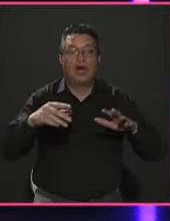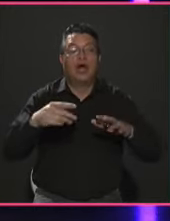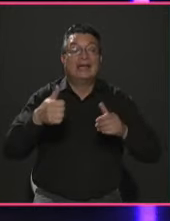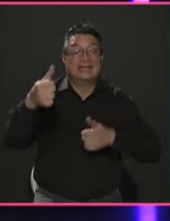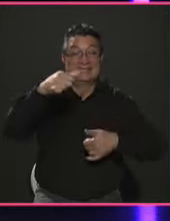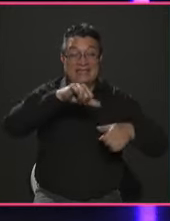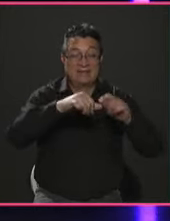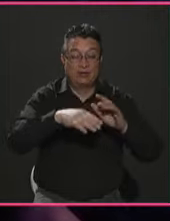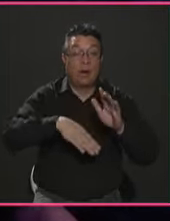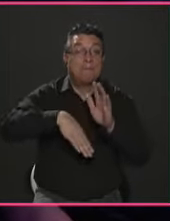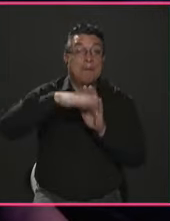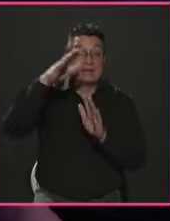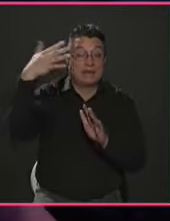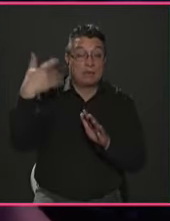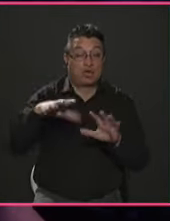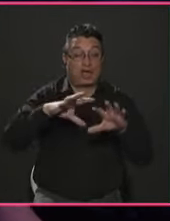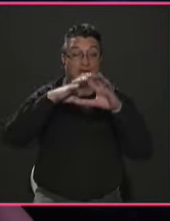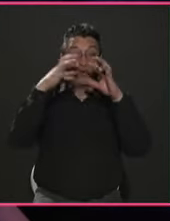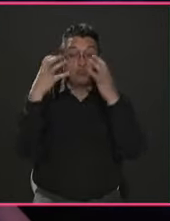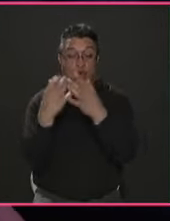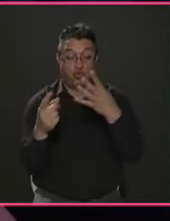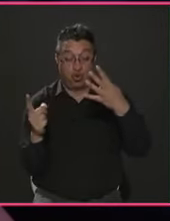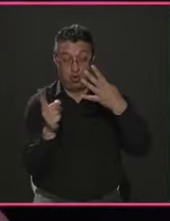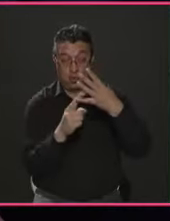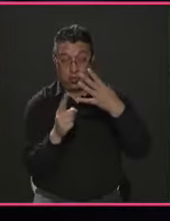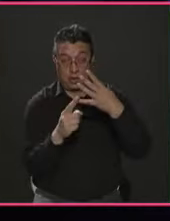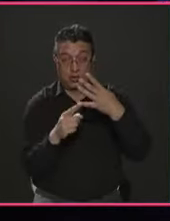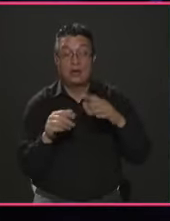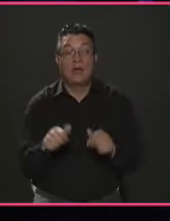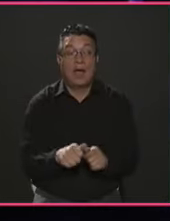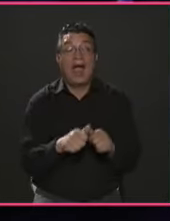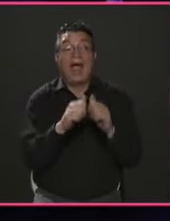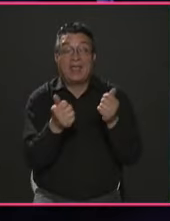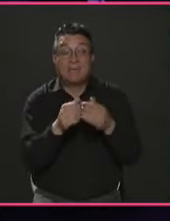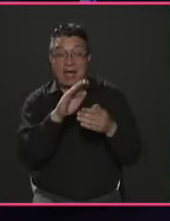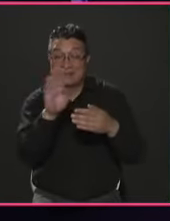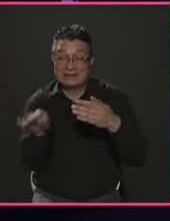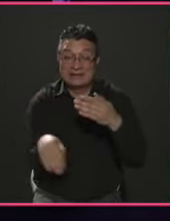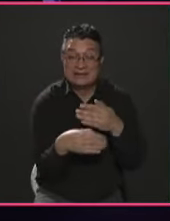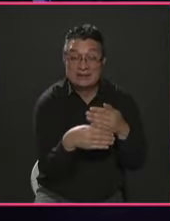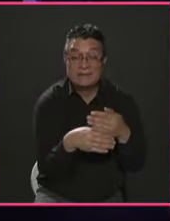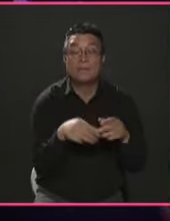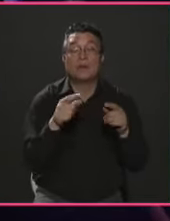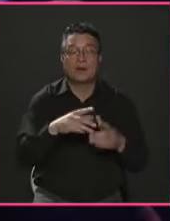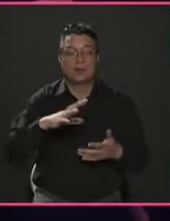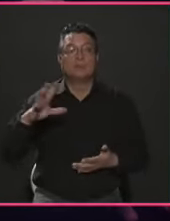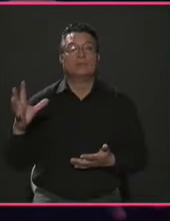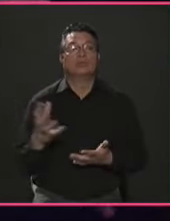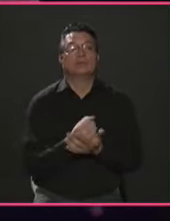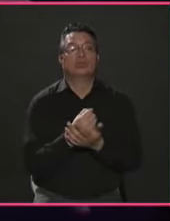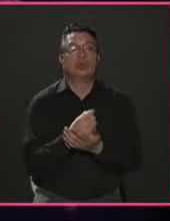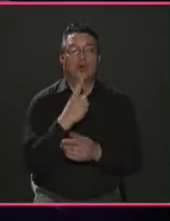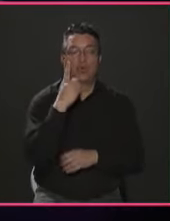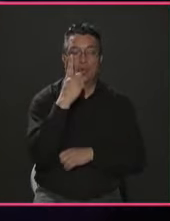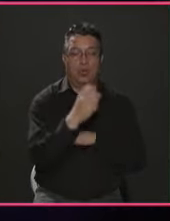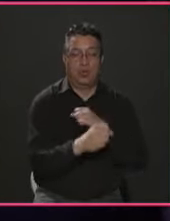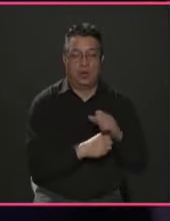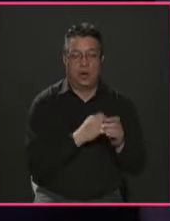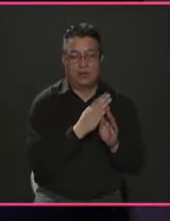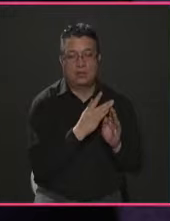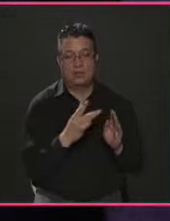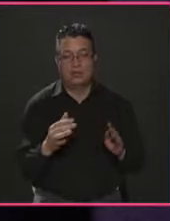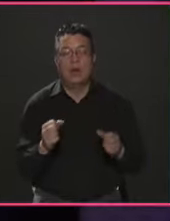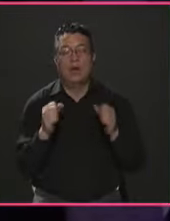importante del orbe eh Sino que adicionalmente logra durante todo el año